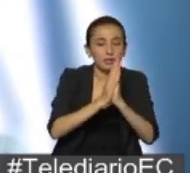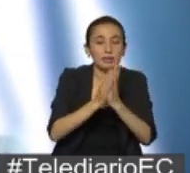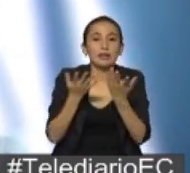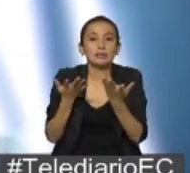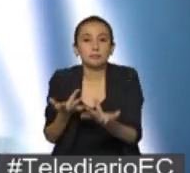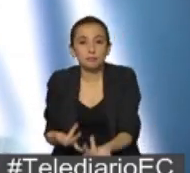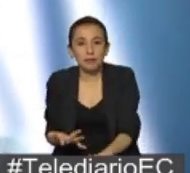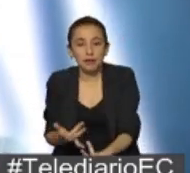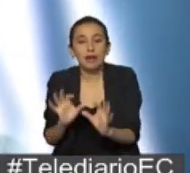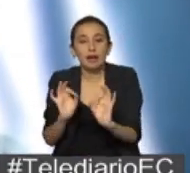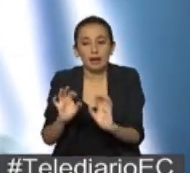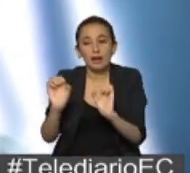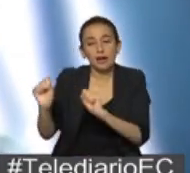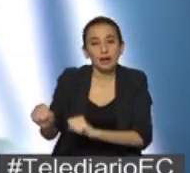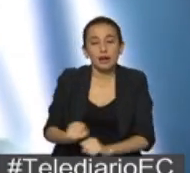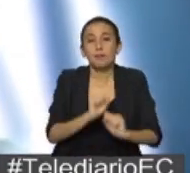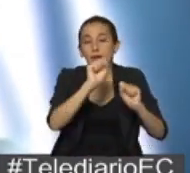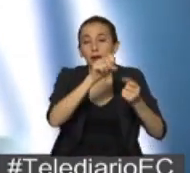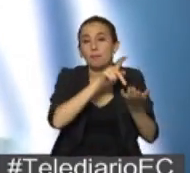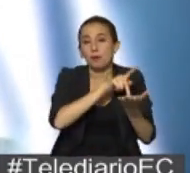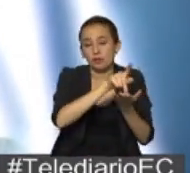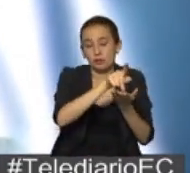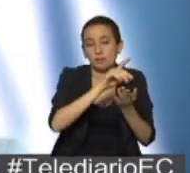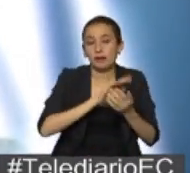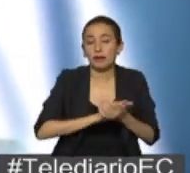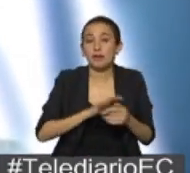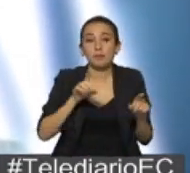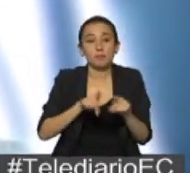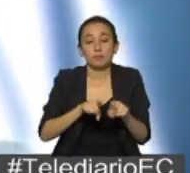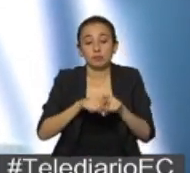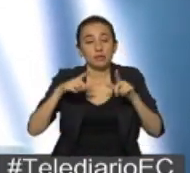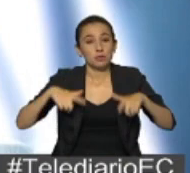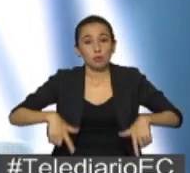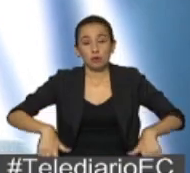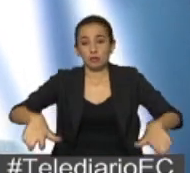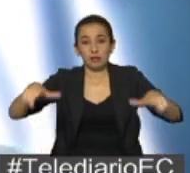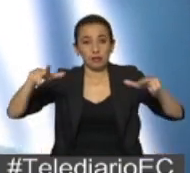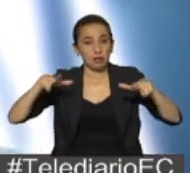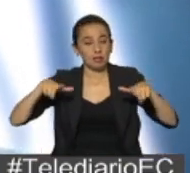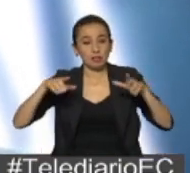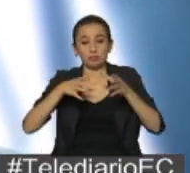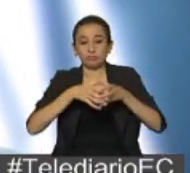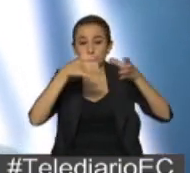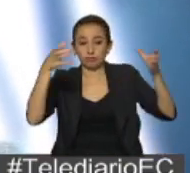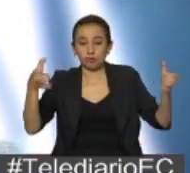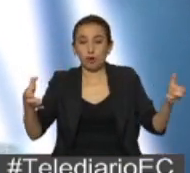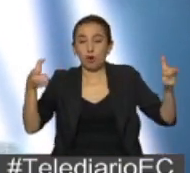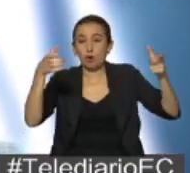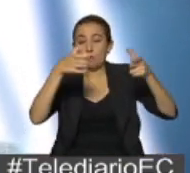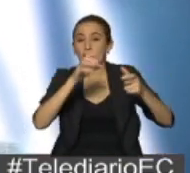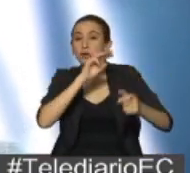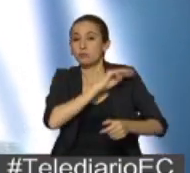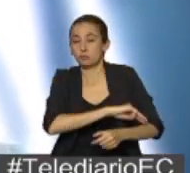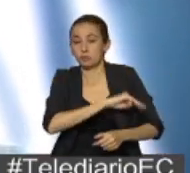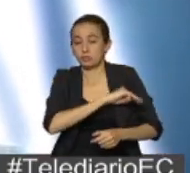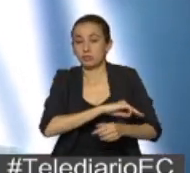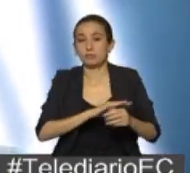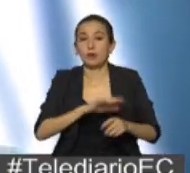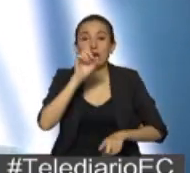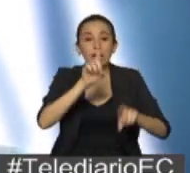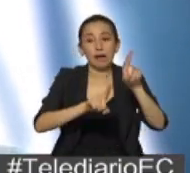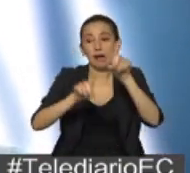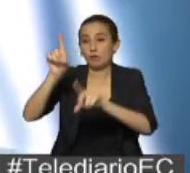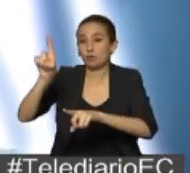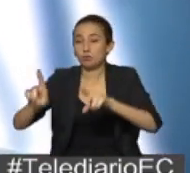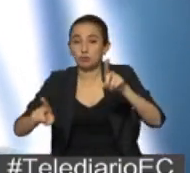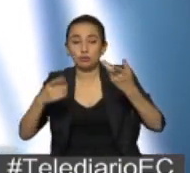podría ser mucho más imperiosa la necesidad para los pequeños y medianos. No obstante, sabemos que muchos